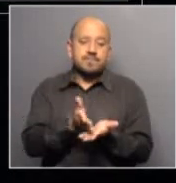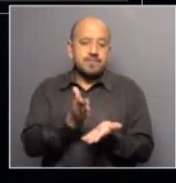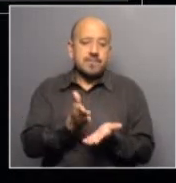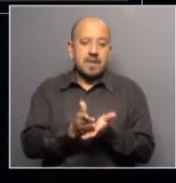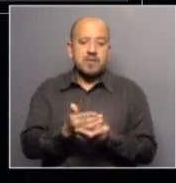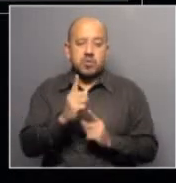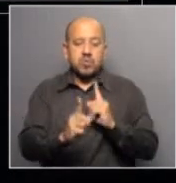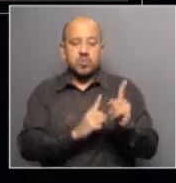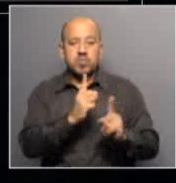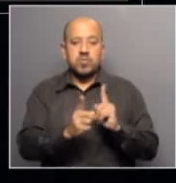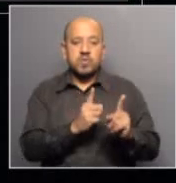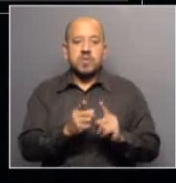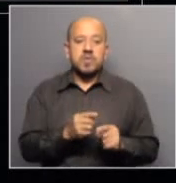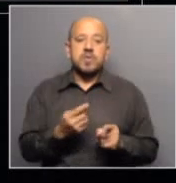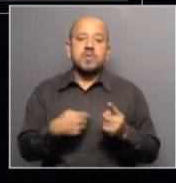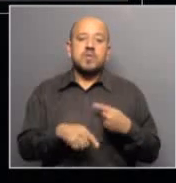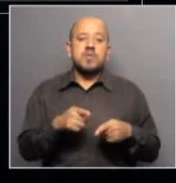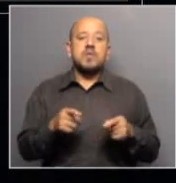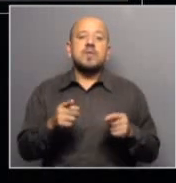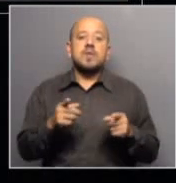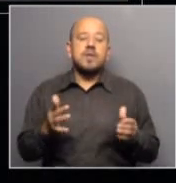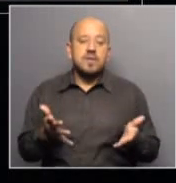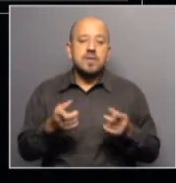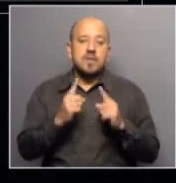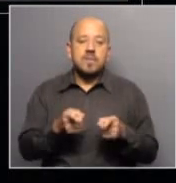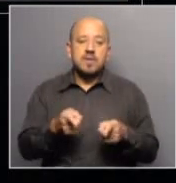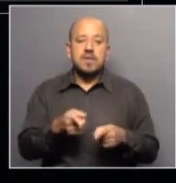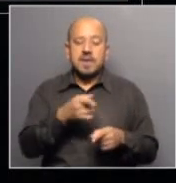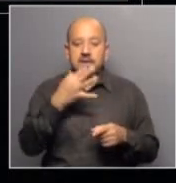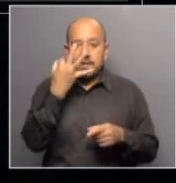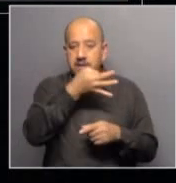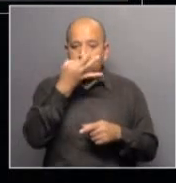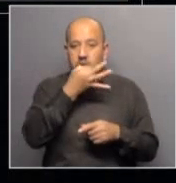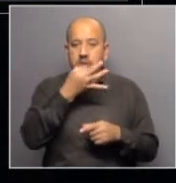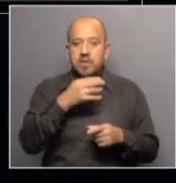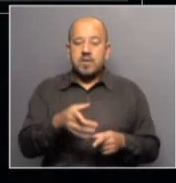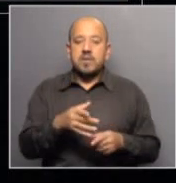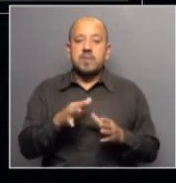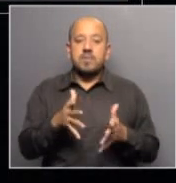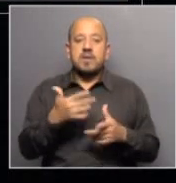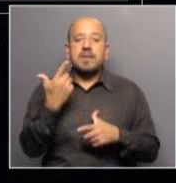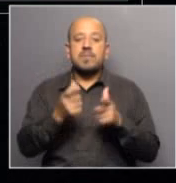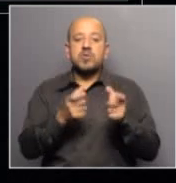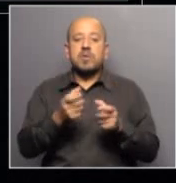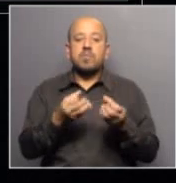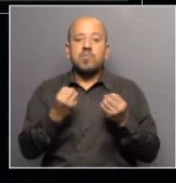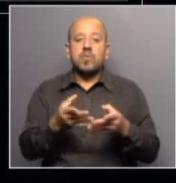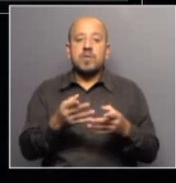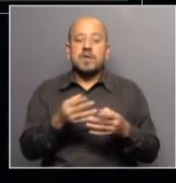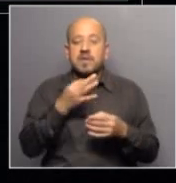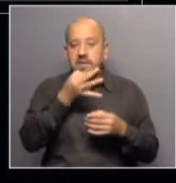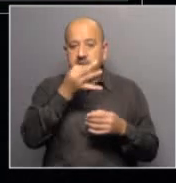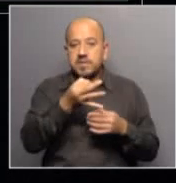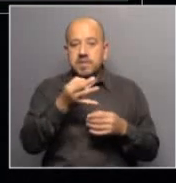los usuarios y que hagan también de este fenómeno de las drogas algo comprensible para la gente, porque al